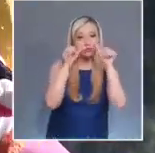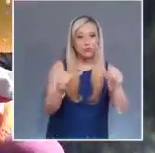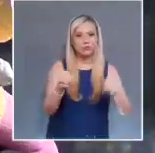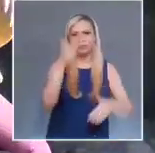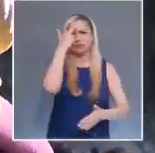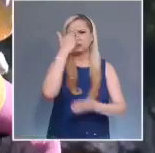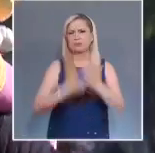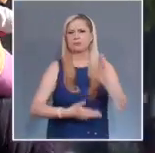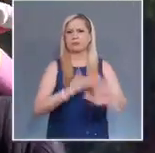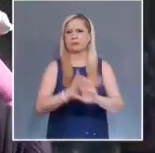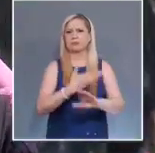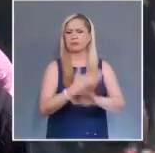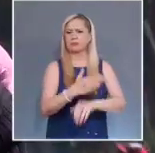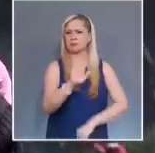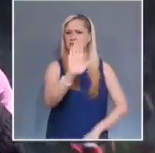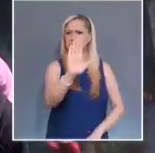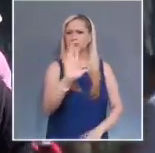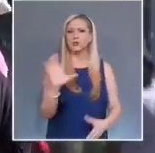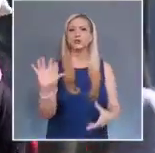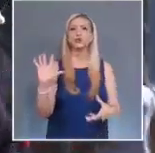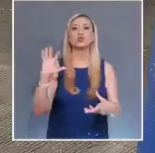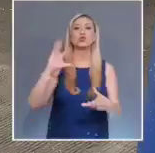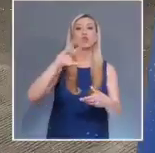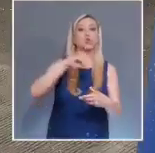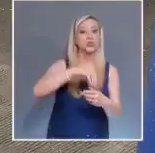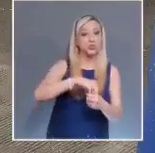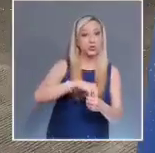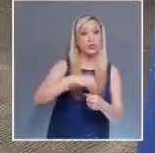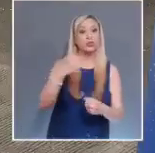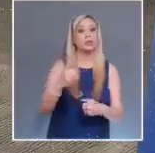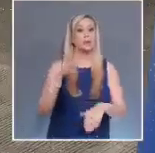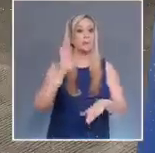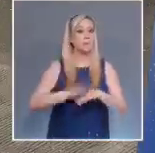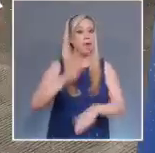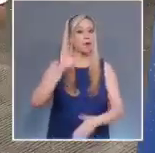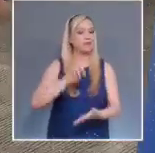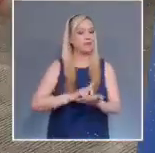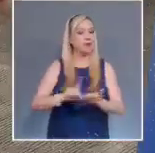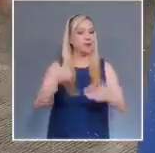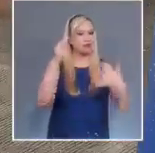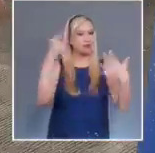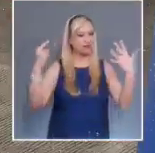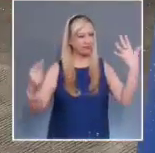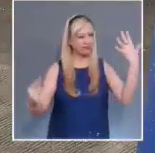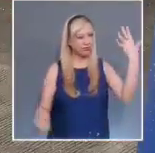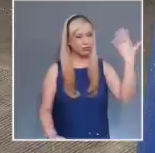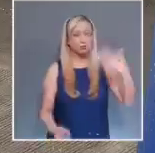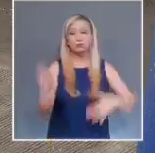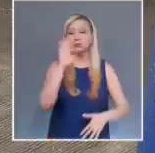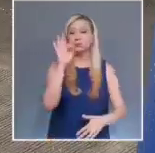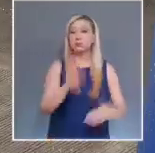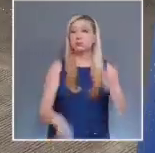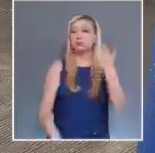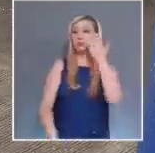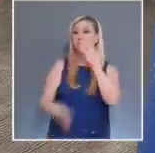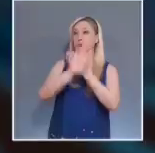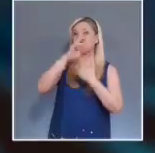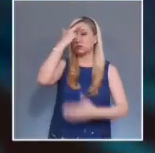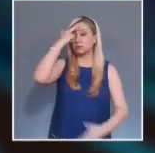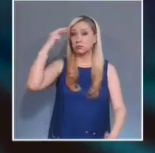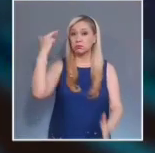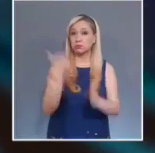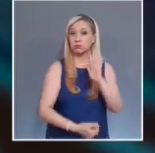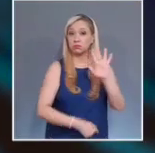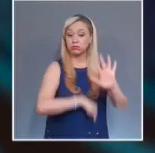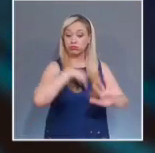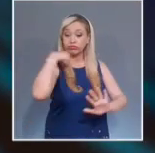la inclusión, entre muchos otros derechos. En caso de sufrir alguna violación justamente a estos, la